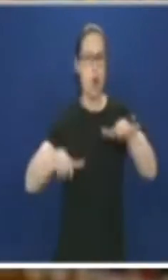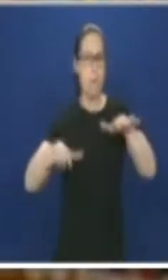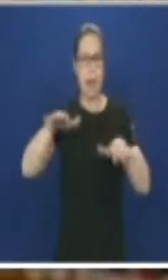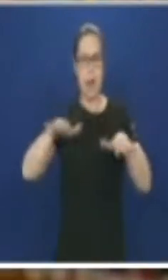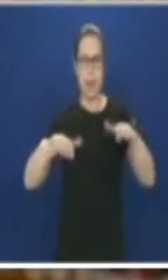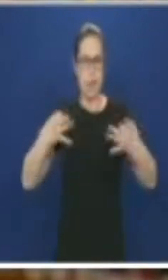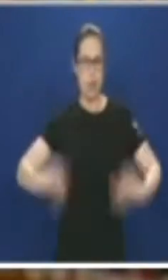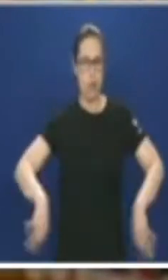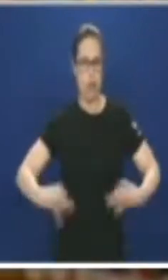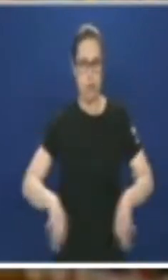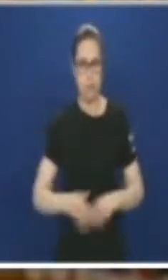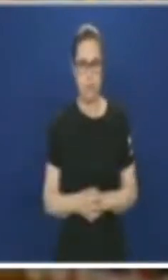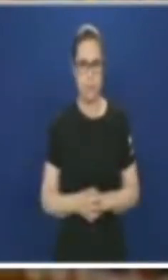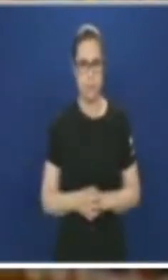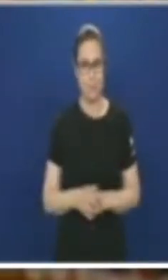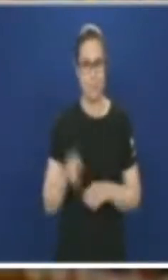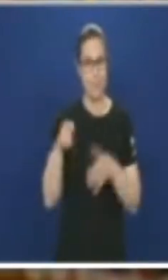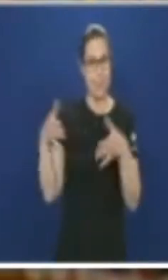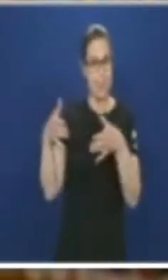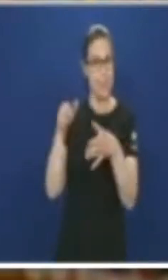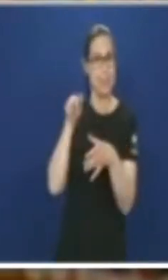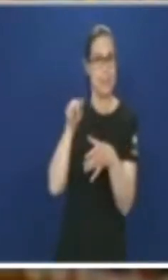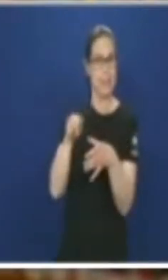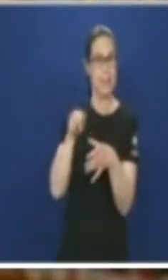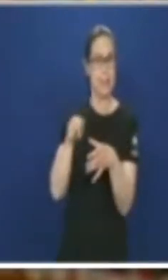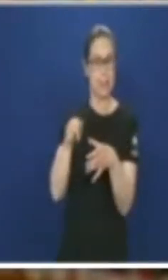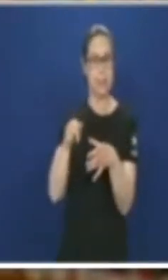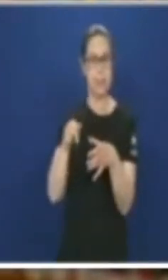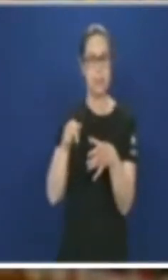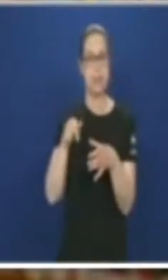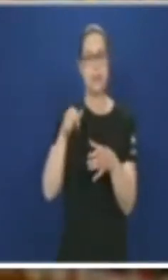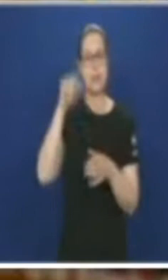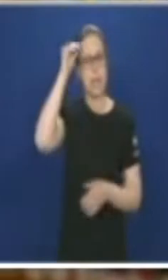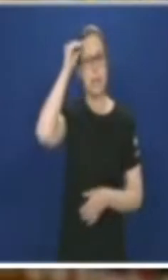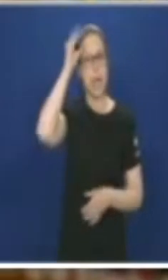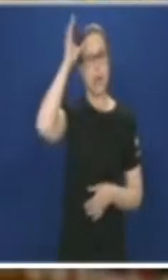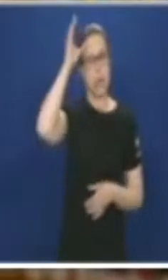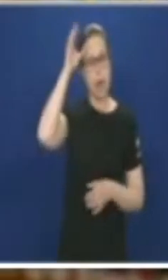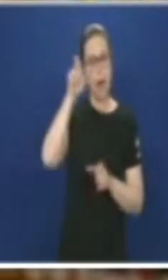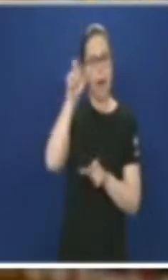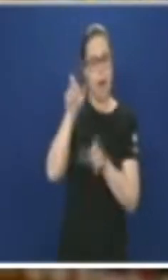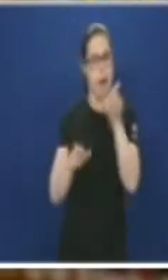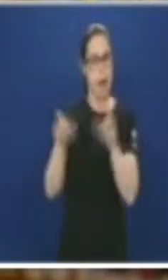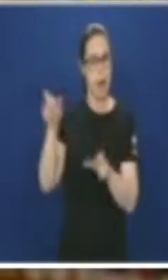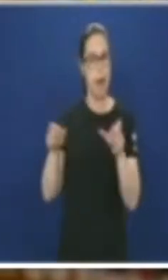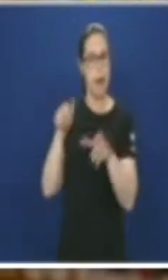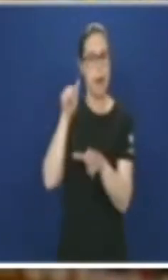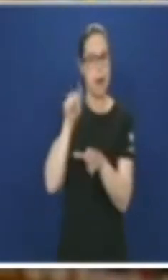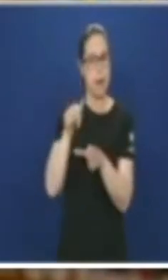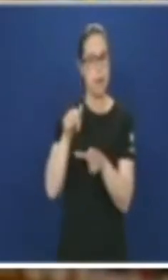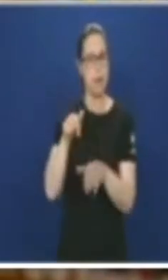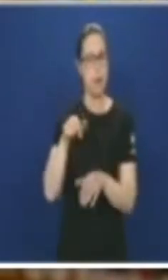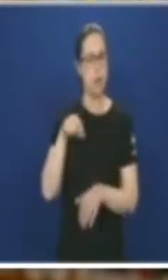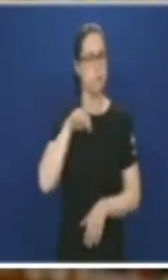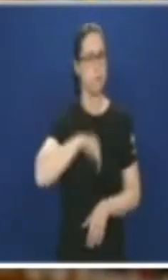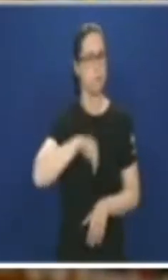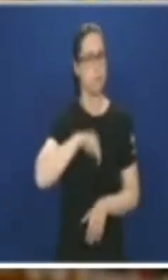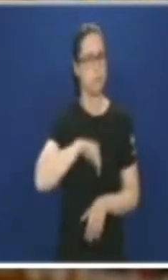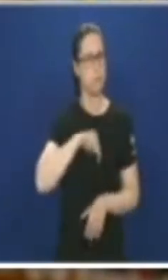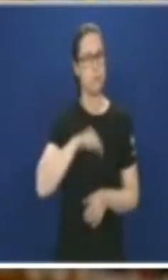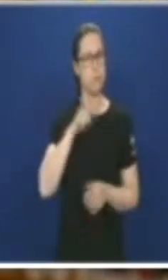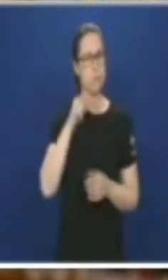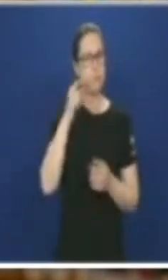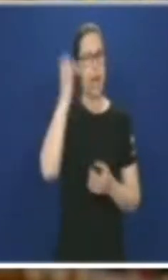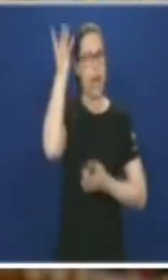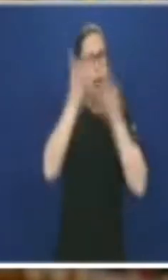Eles eran un grupo, como digo, un grupo de intelectuais que confiaba moito no seu pulo